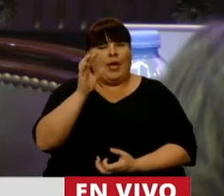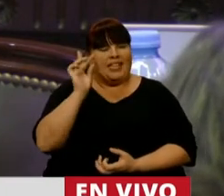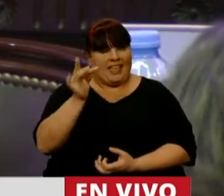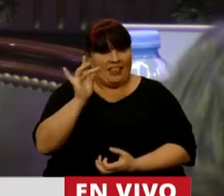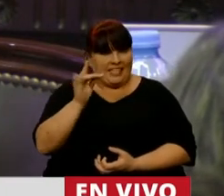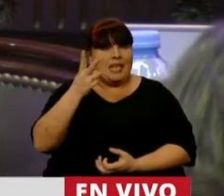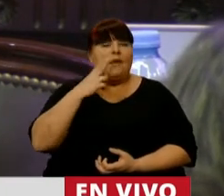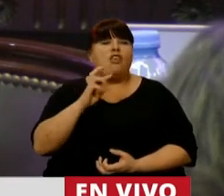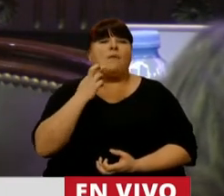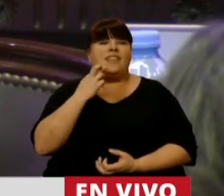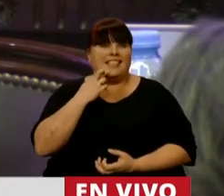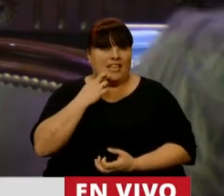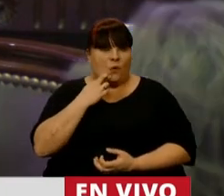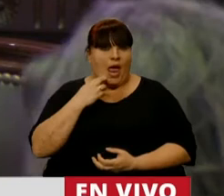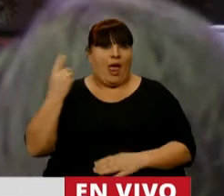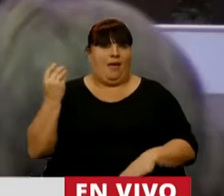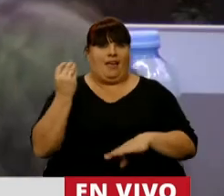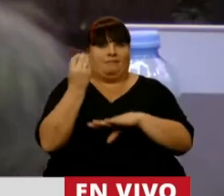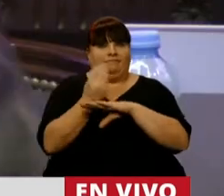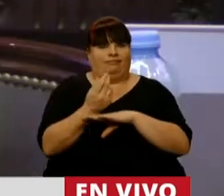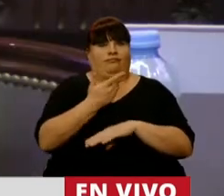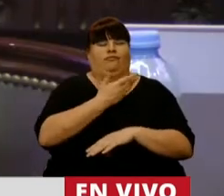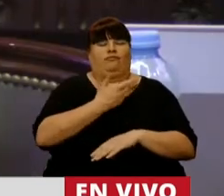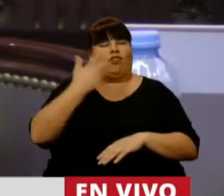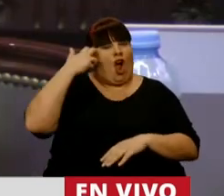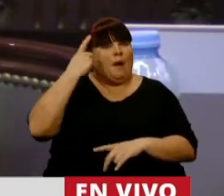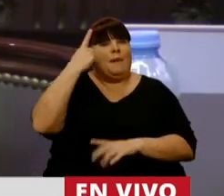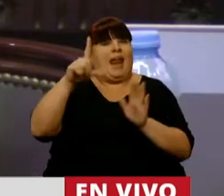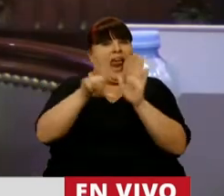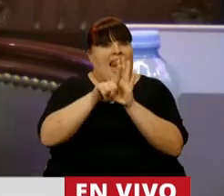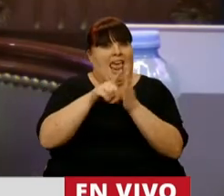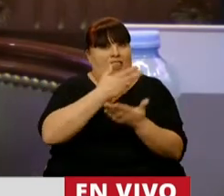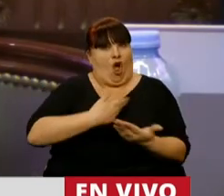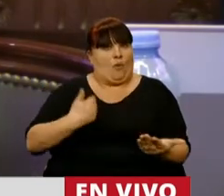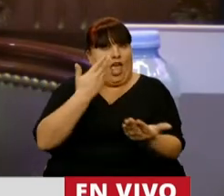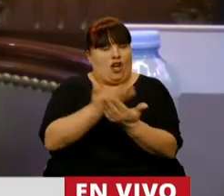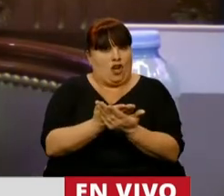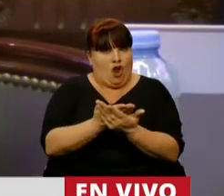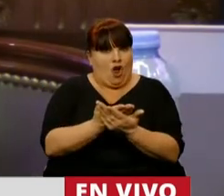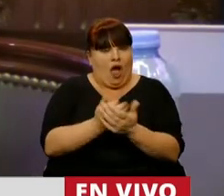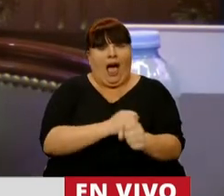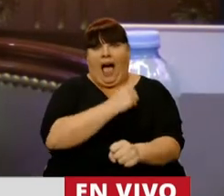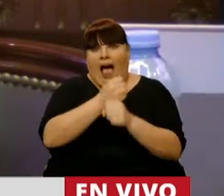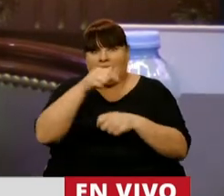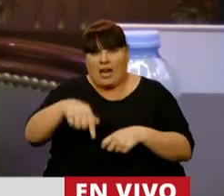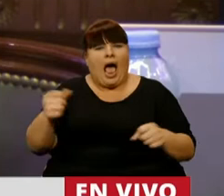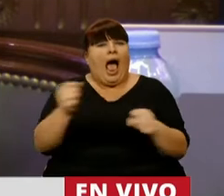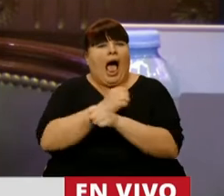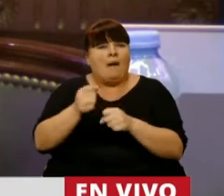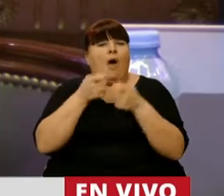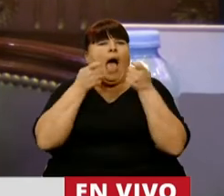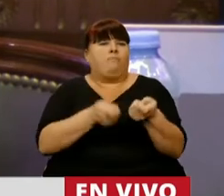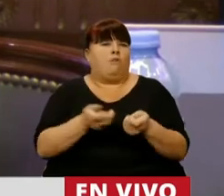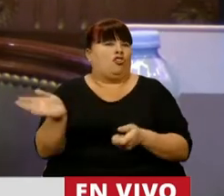de diciembre del 2019, que ingresó en este Congreso la primera ley de este nuevo gobierno, hemos aprobado y